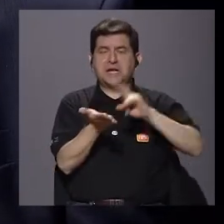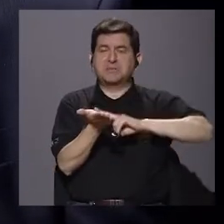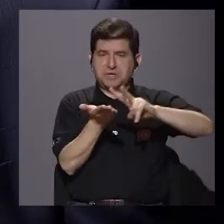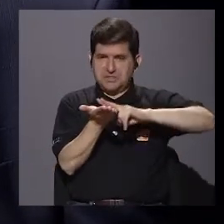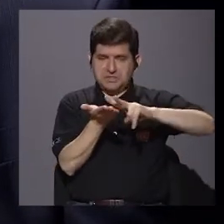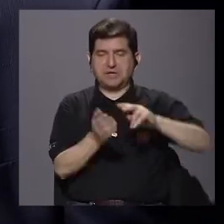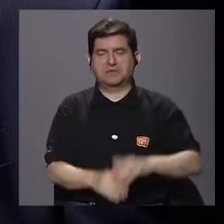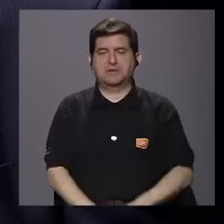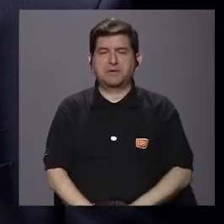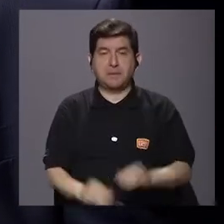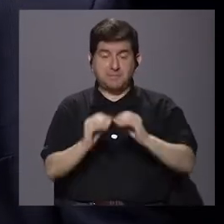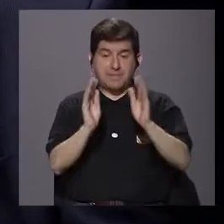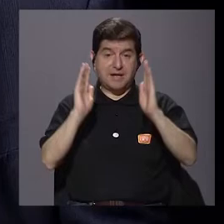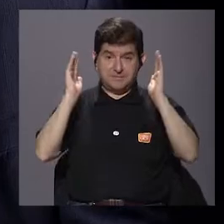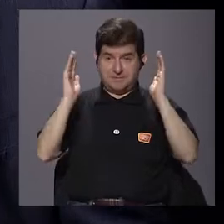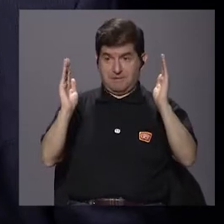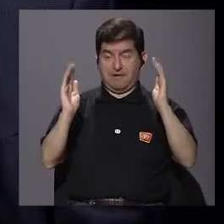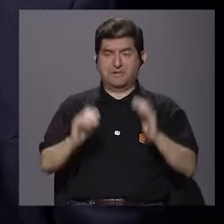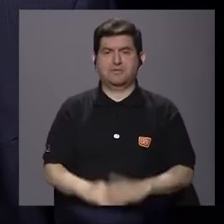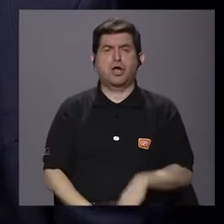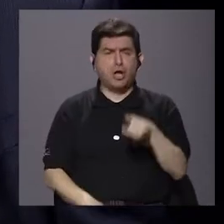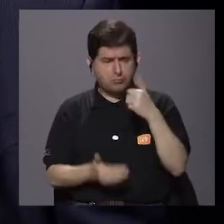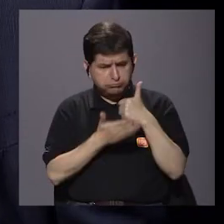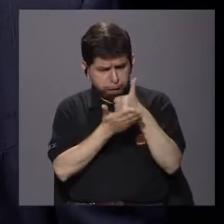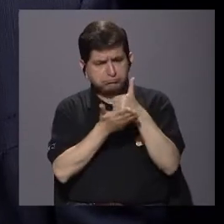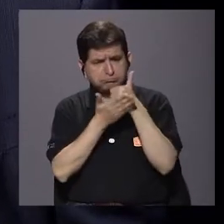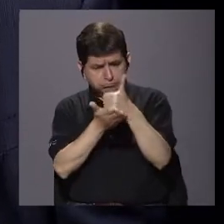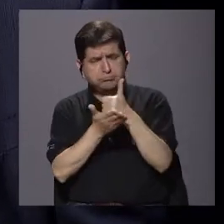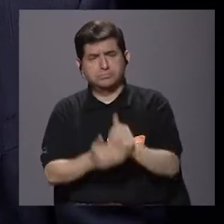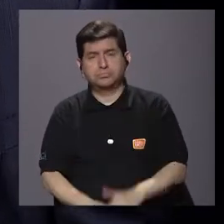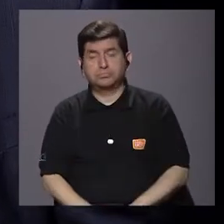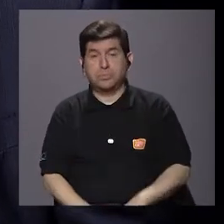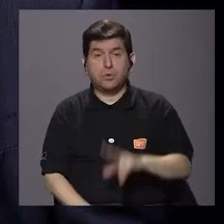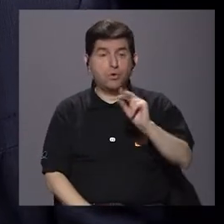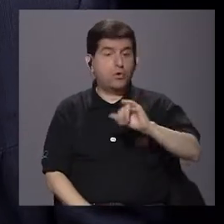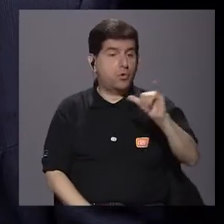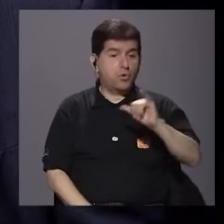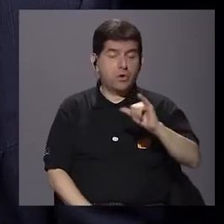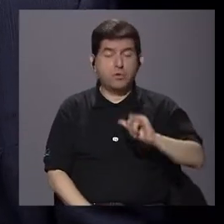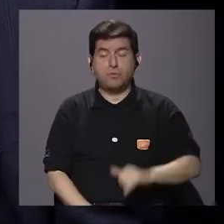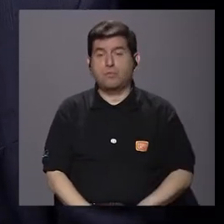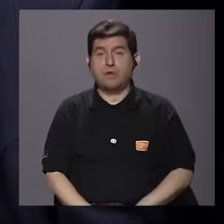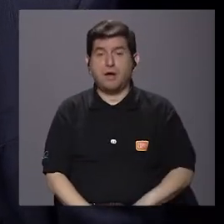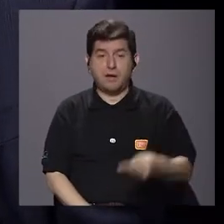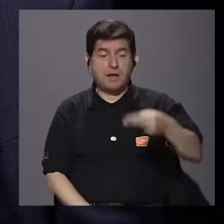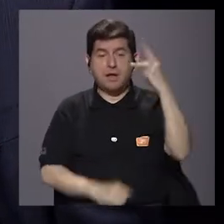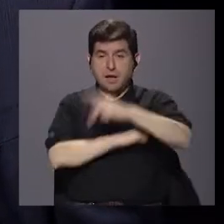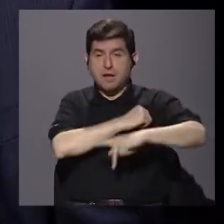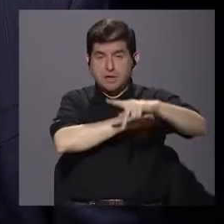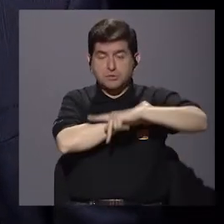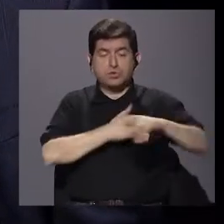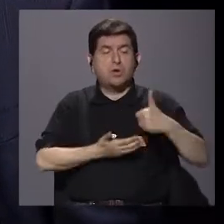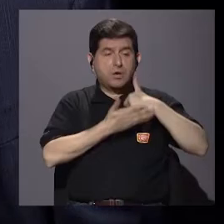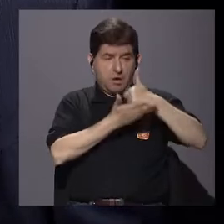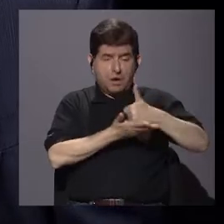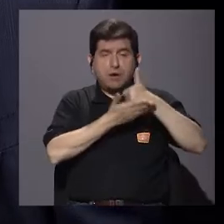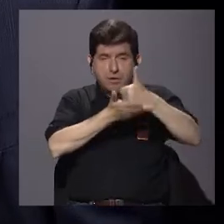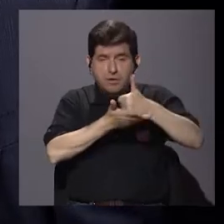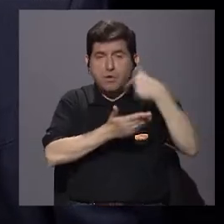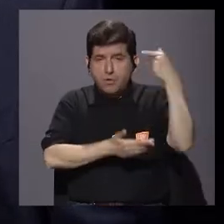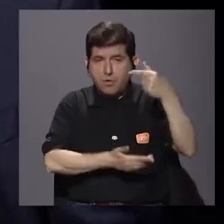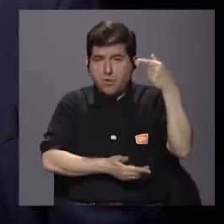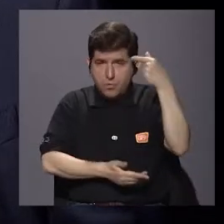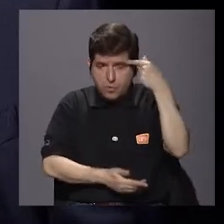que es la más grande que ha colaborado cosa inédita en la historia del país ha colaborado con un